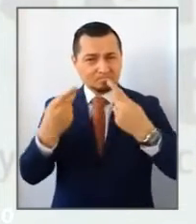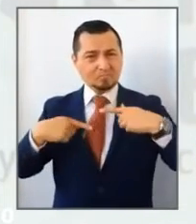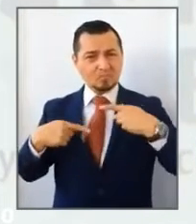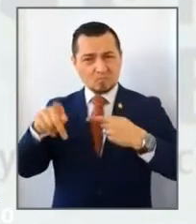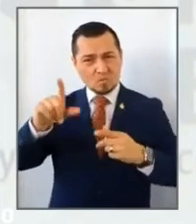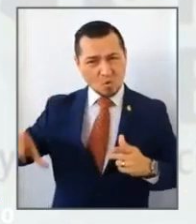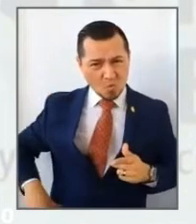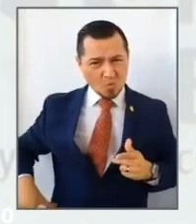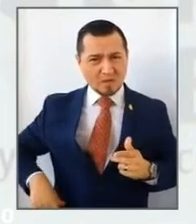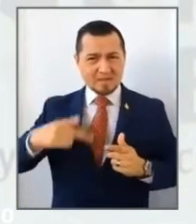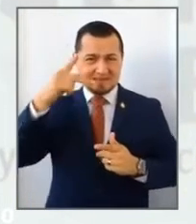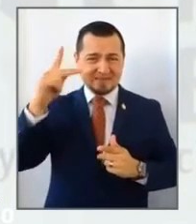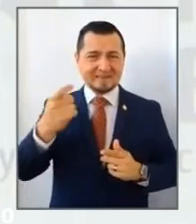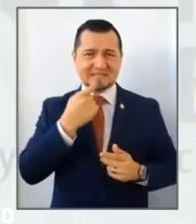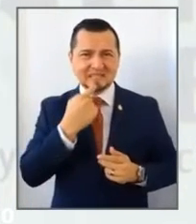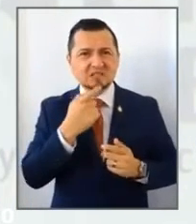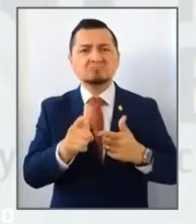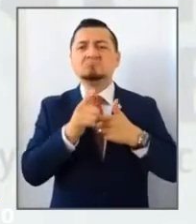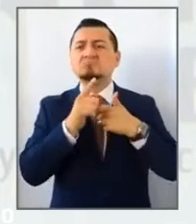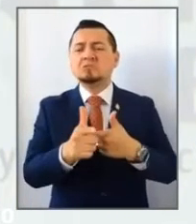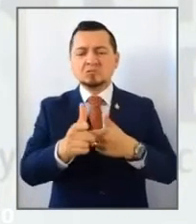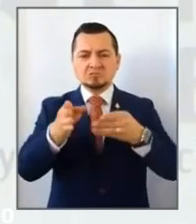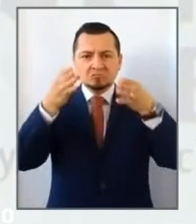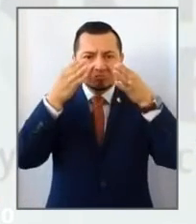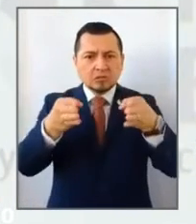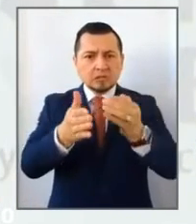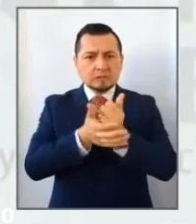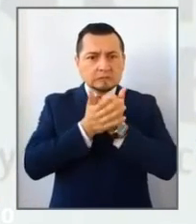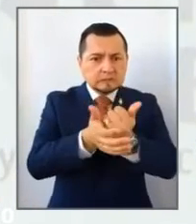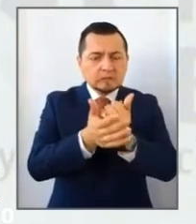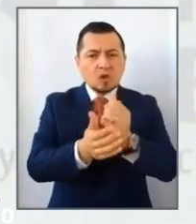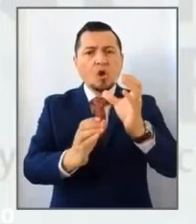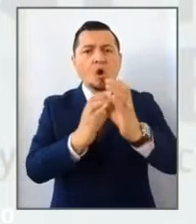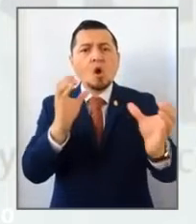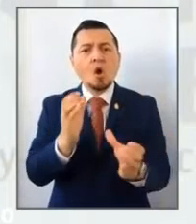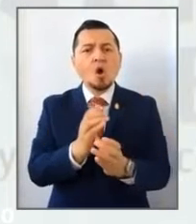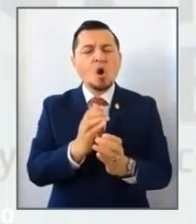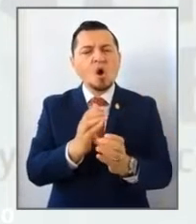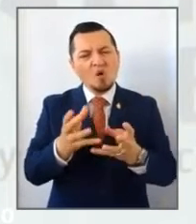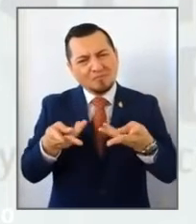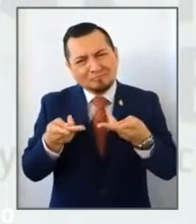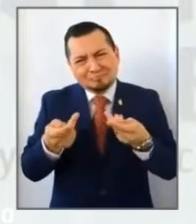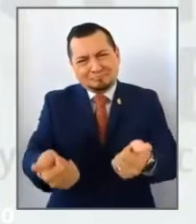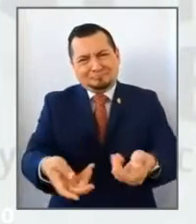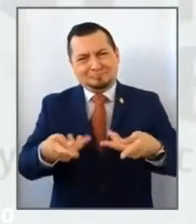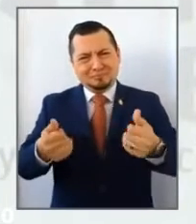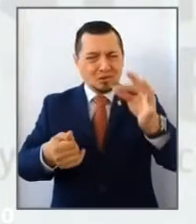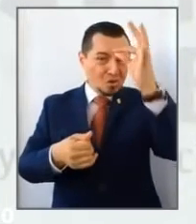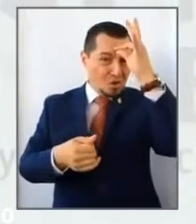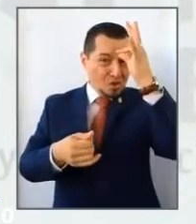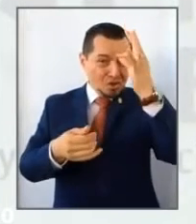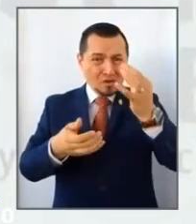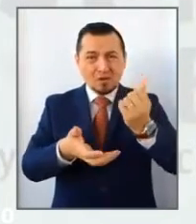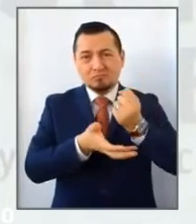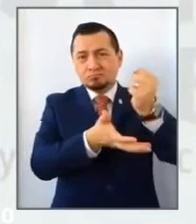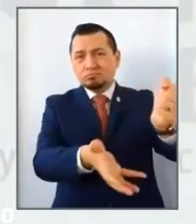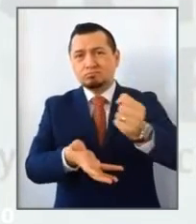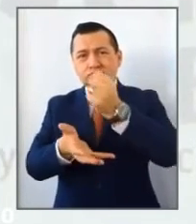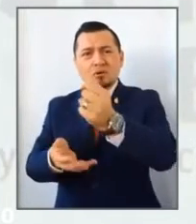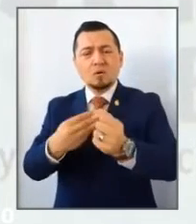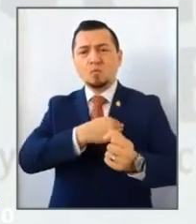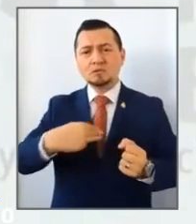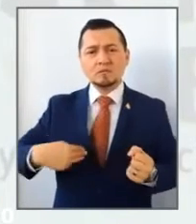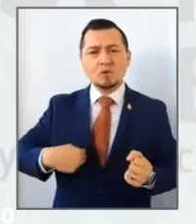de la República siga concentrando recursos de la nación, desfalcando particularmente a los gobiernos